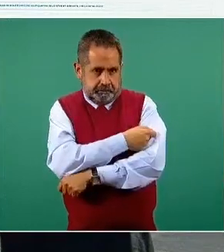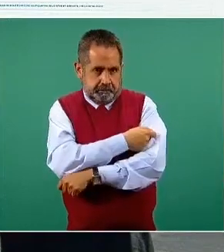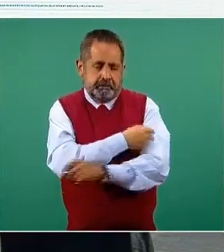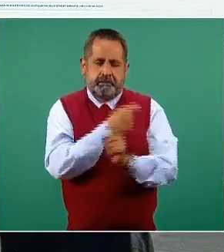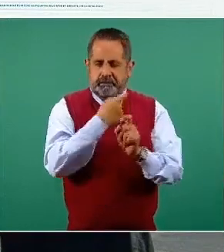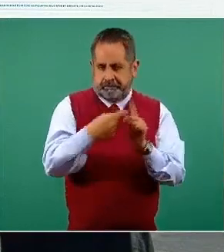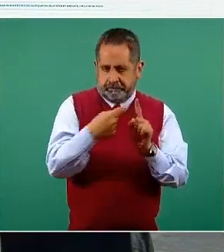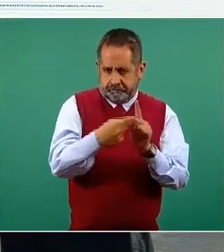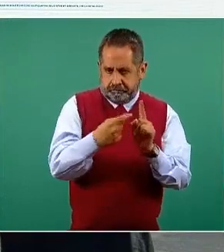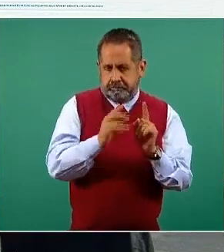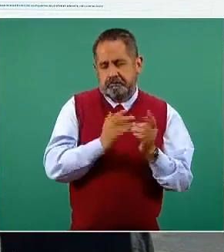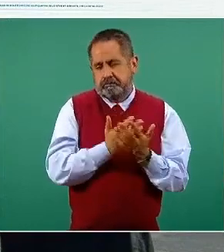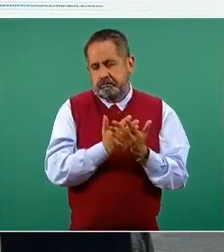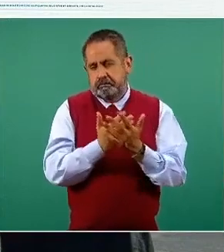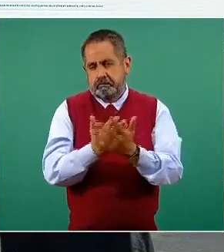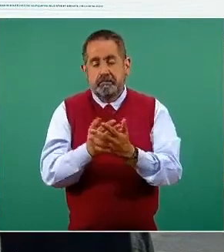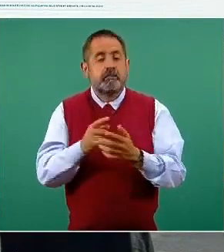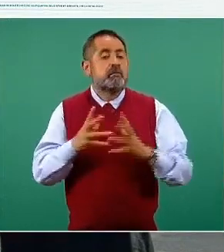esquema, y tenemos a